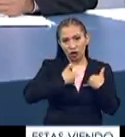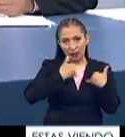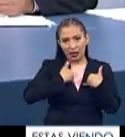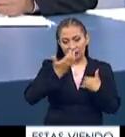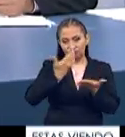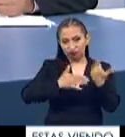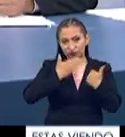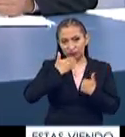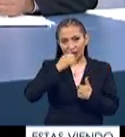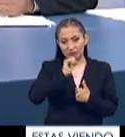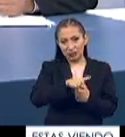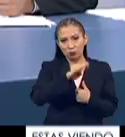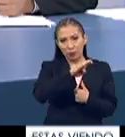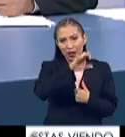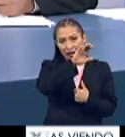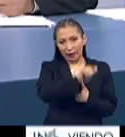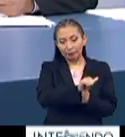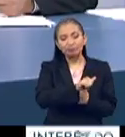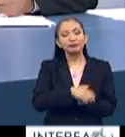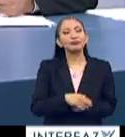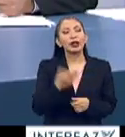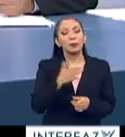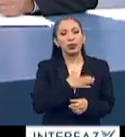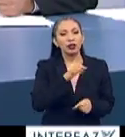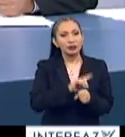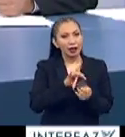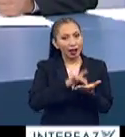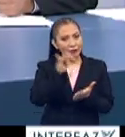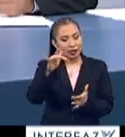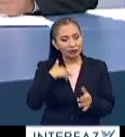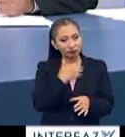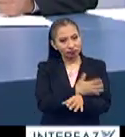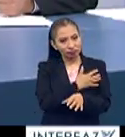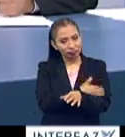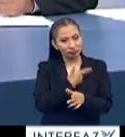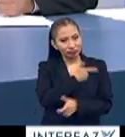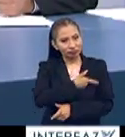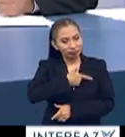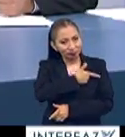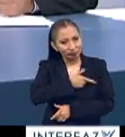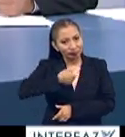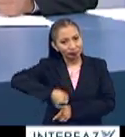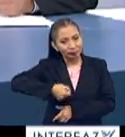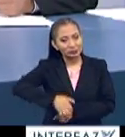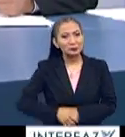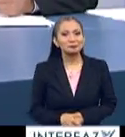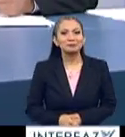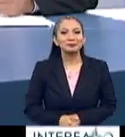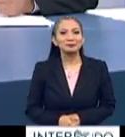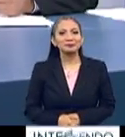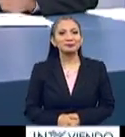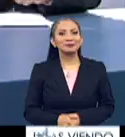de éxito con Mexprotec. Muy buenos días, gracias por estar con nosotros. Es un placer saludarte. Hola,